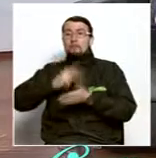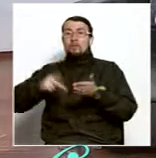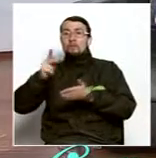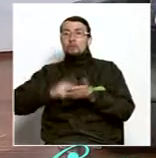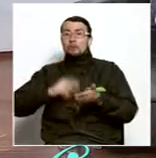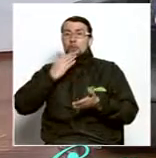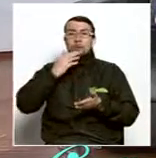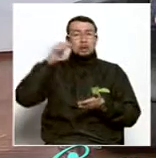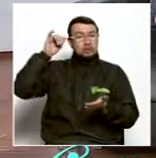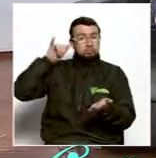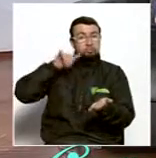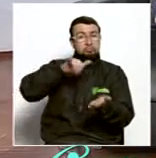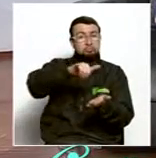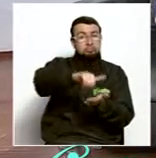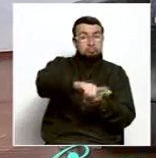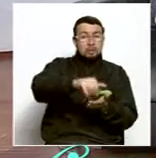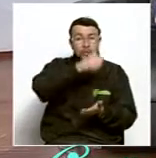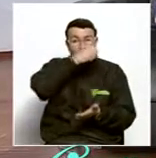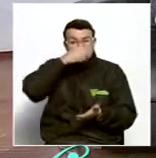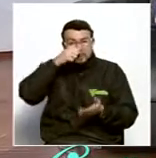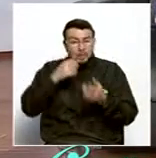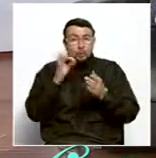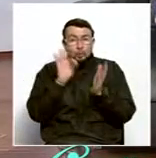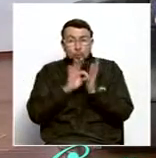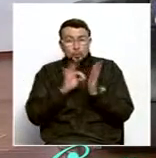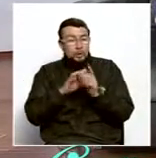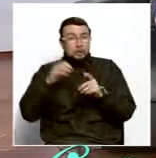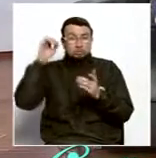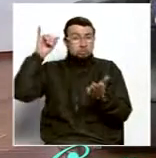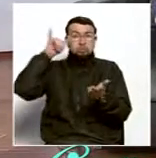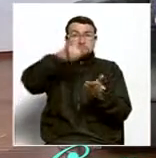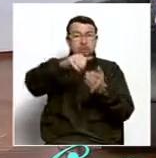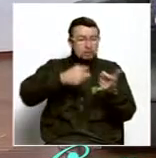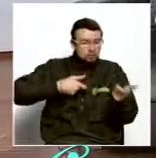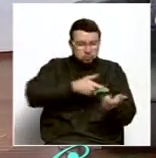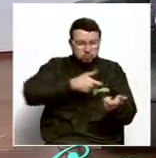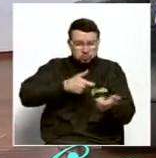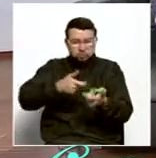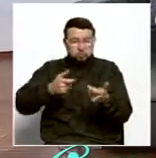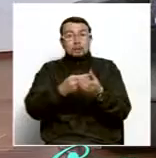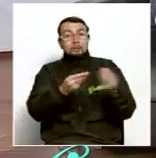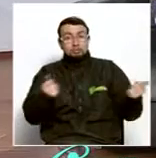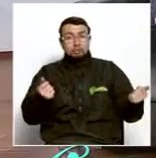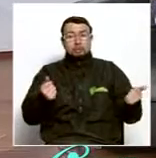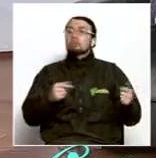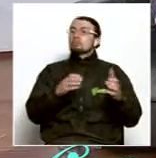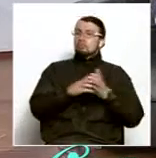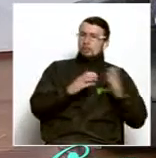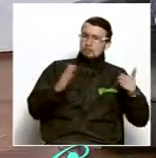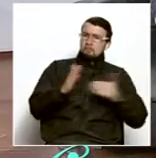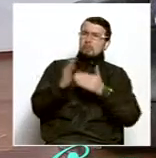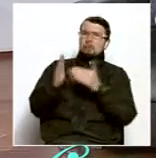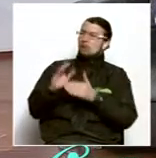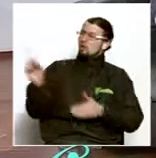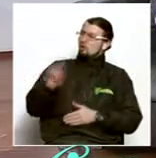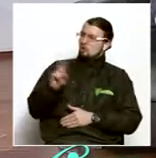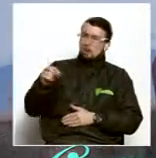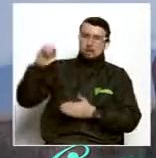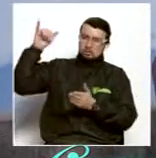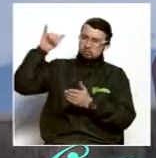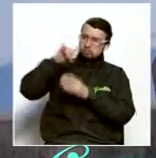cultivos ilícitos, dado todas las demandas pues, que se instauraron de parte de comunidades campesinas, indígenas, y